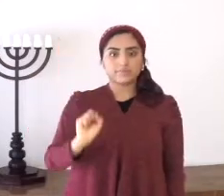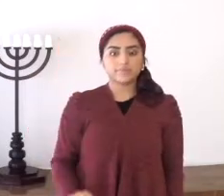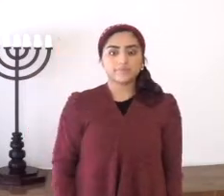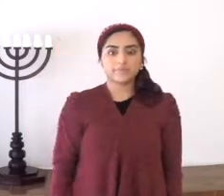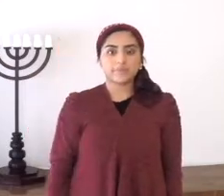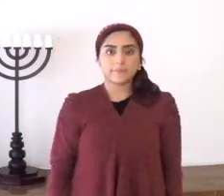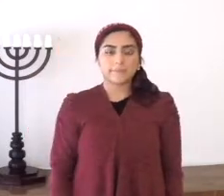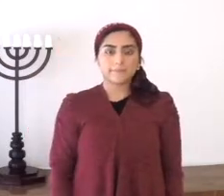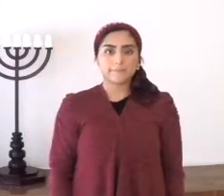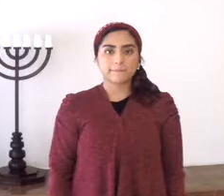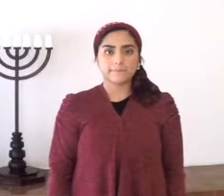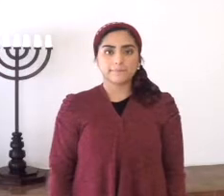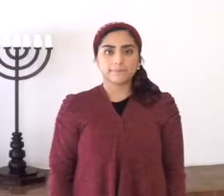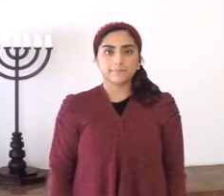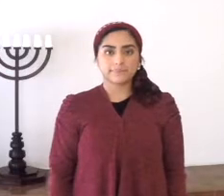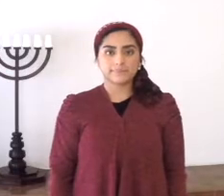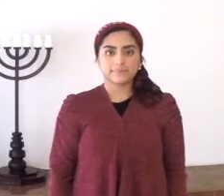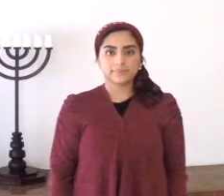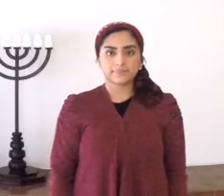16.